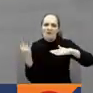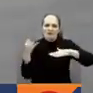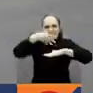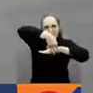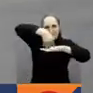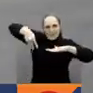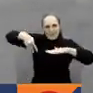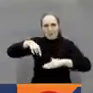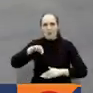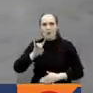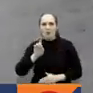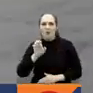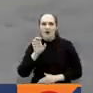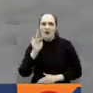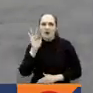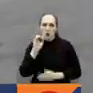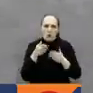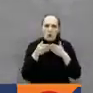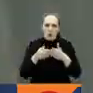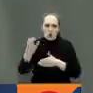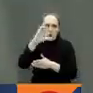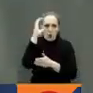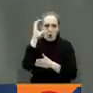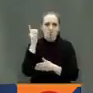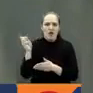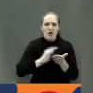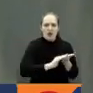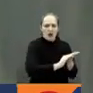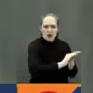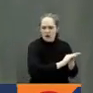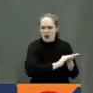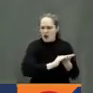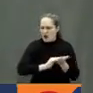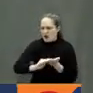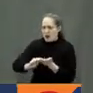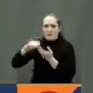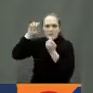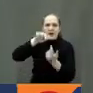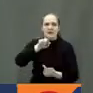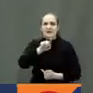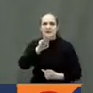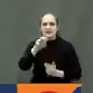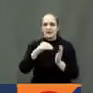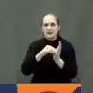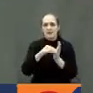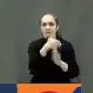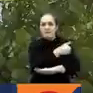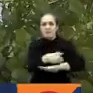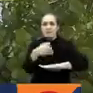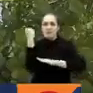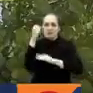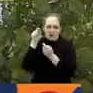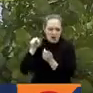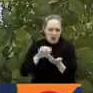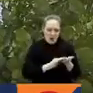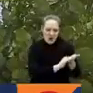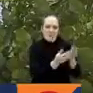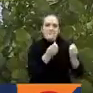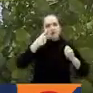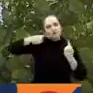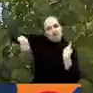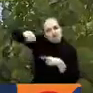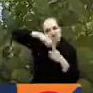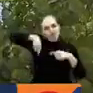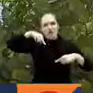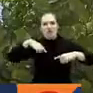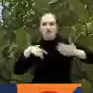cerca de 81 mil metros cuadrados de intervención con un costo de 17 mil millones de pesos para funcionamiento recreativo y